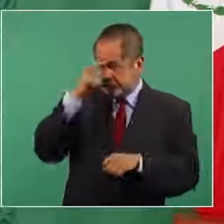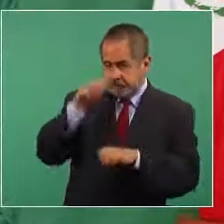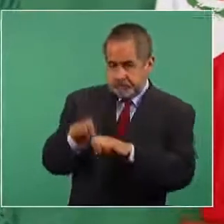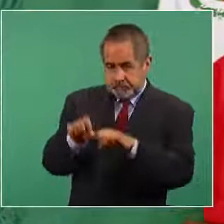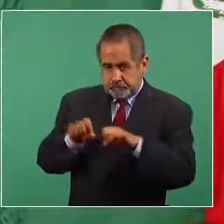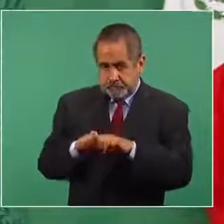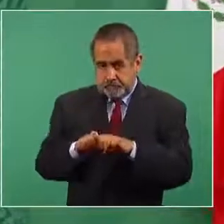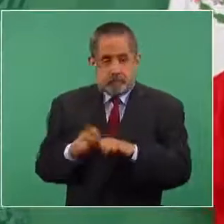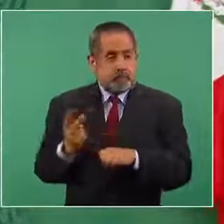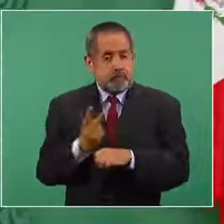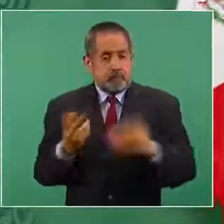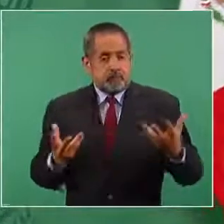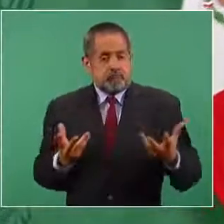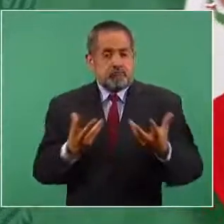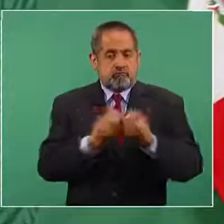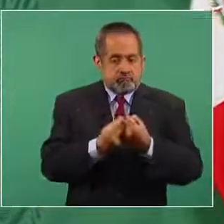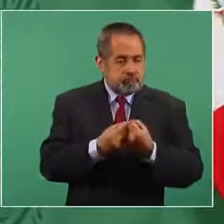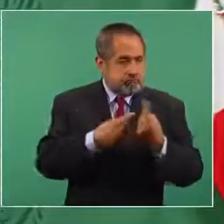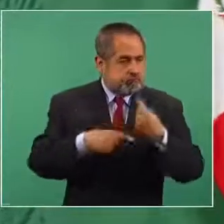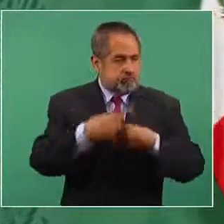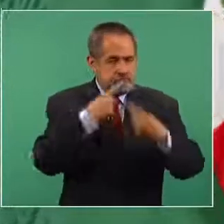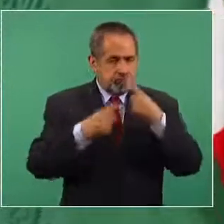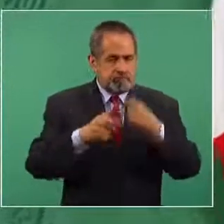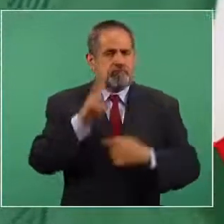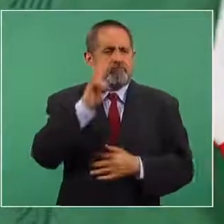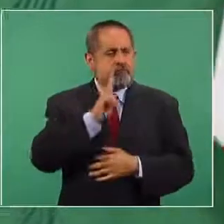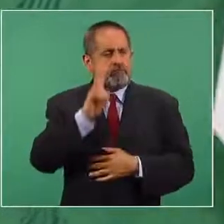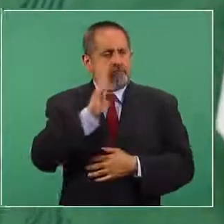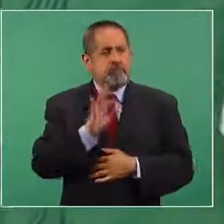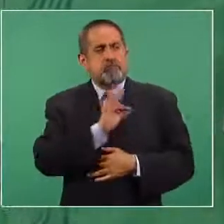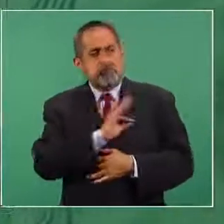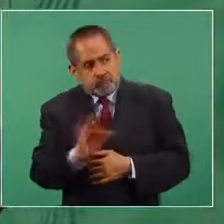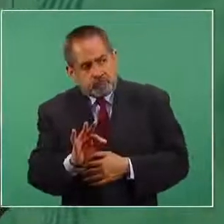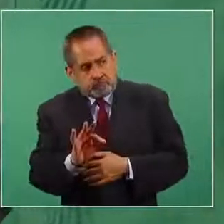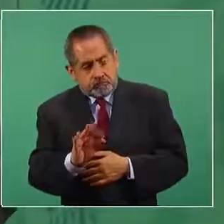verán qué es posible y cuándo.